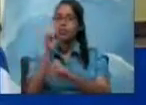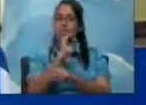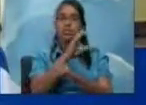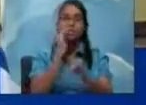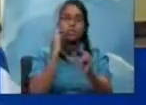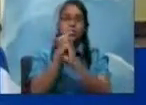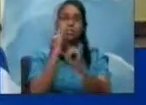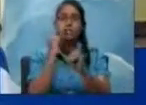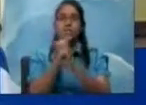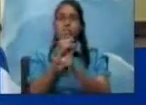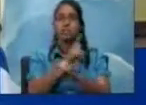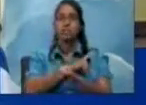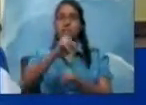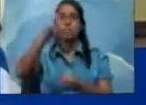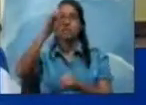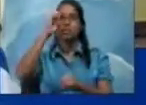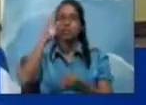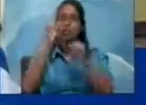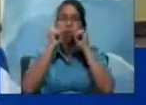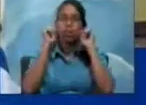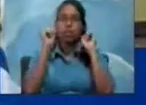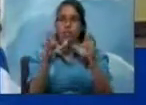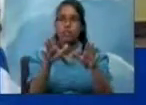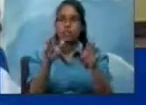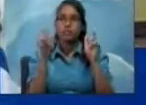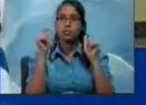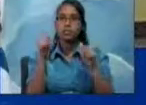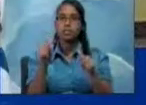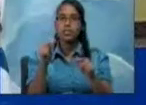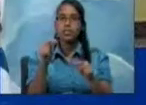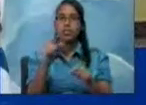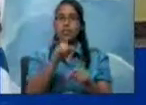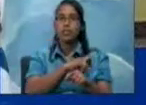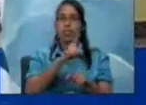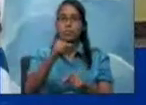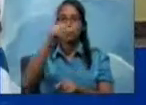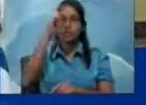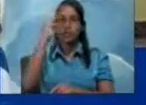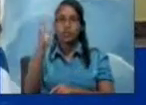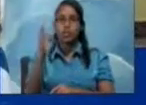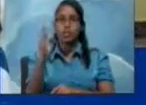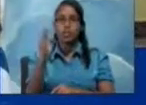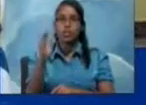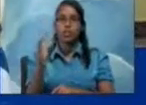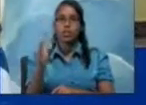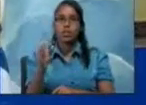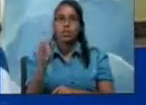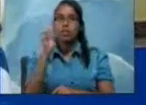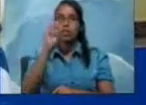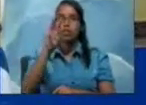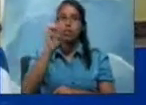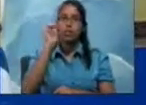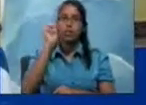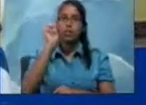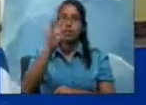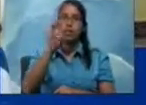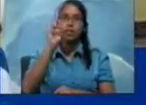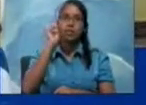ese portaviones de bendición el portal de Dios ww